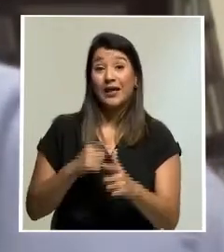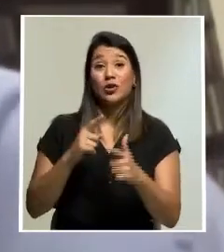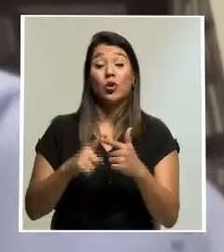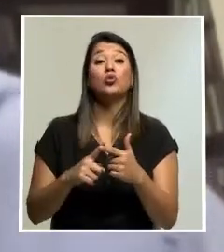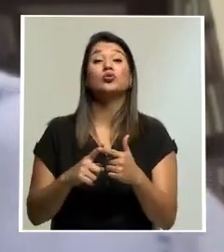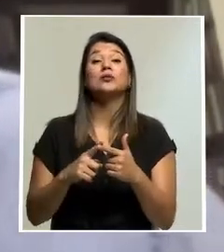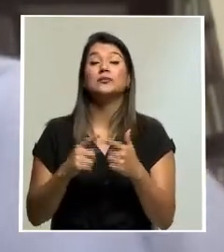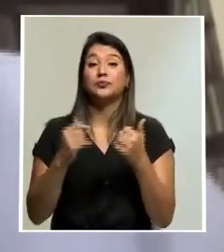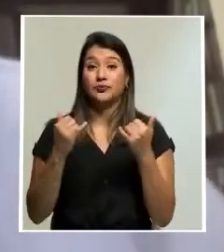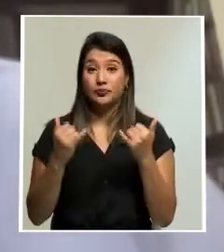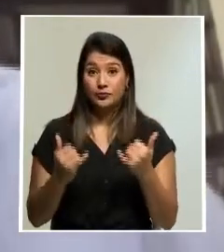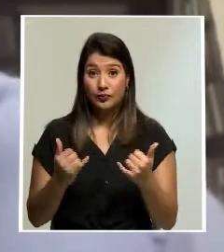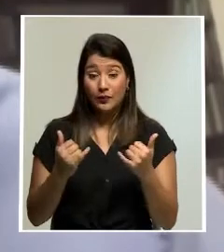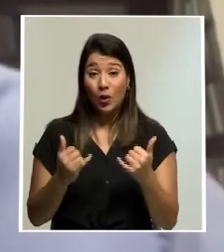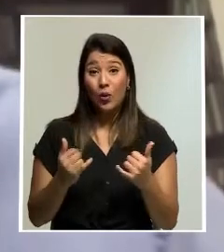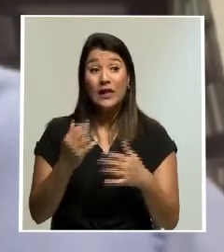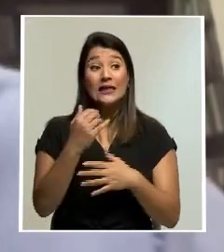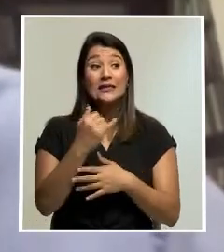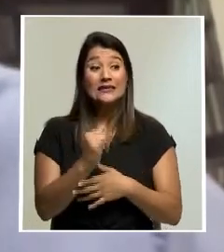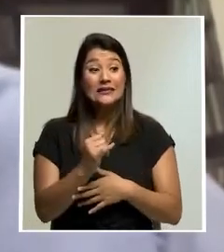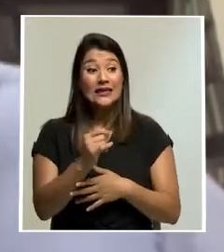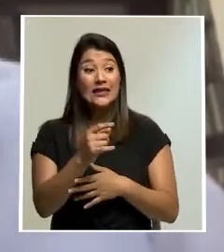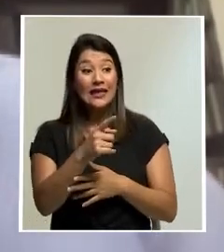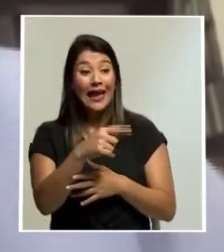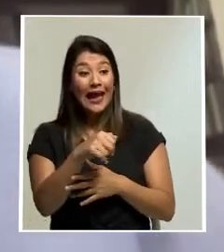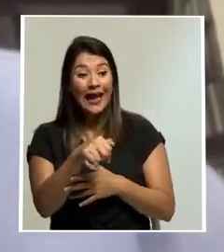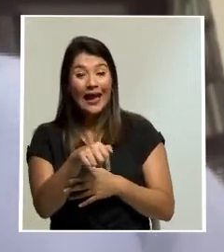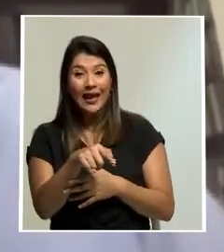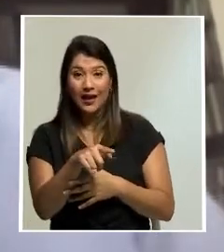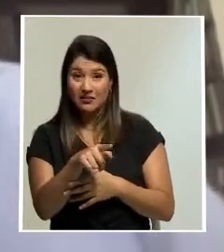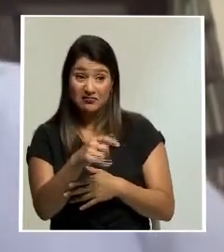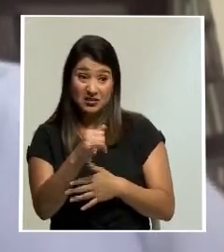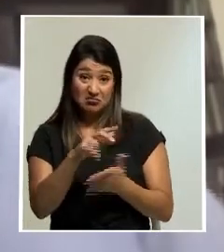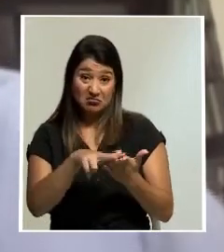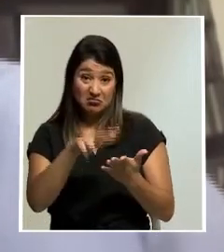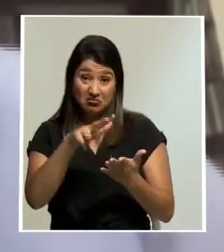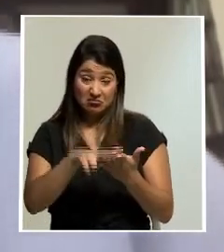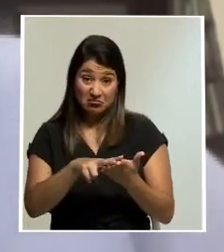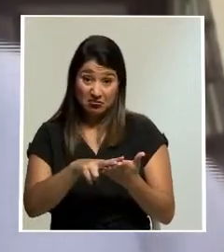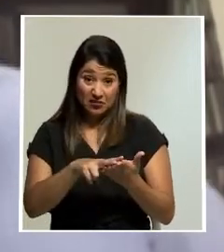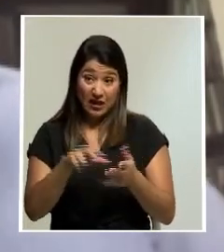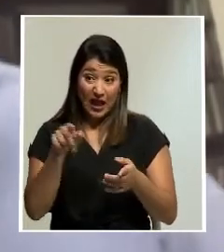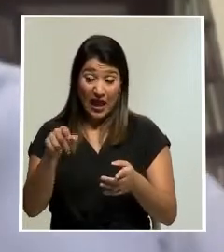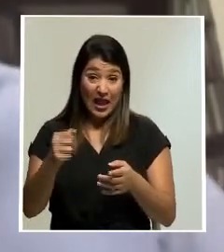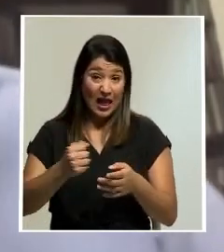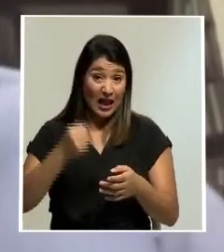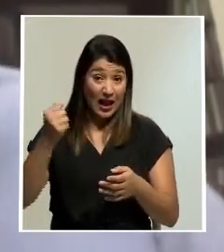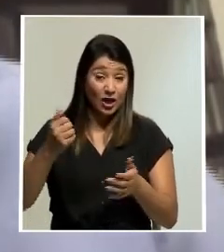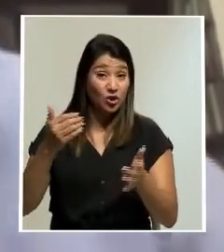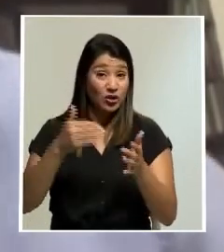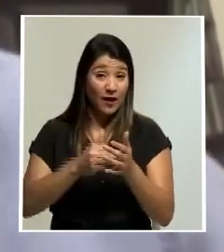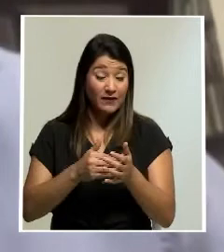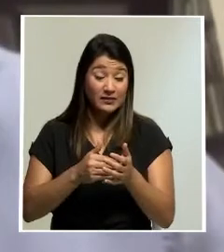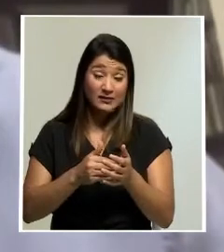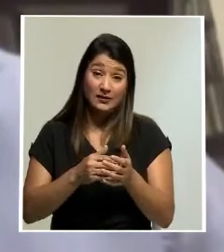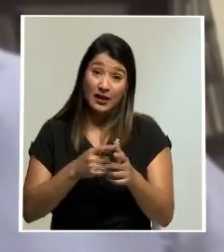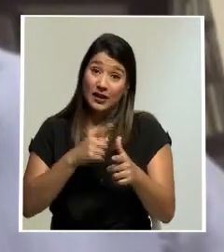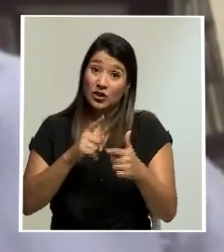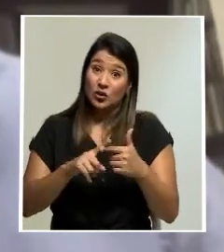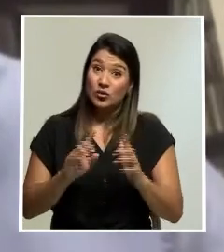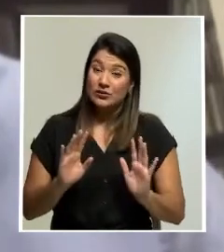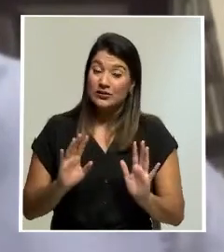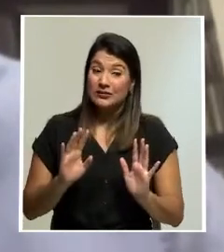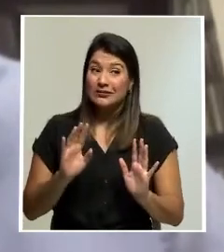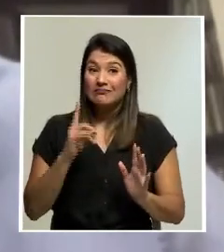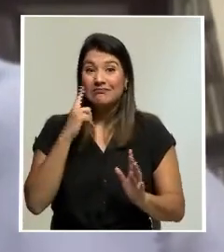legitima una elección que no es una elección democrática. Y esos son los dilemas que tendrán que enfrentar en las próximas semanas.